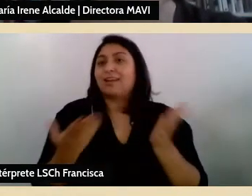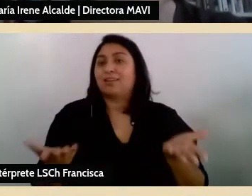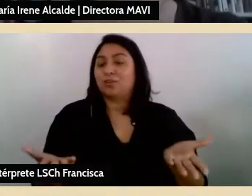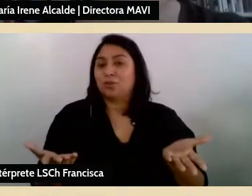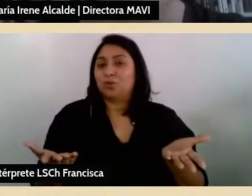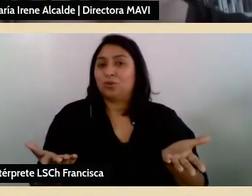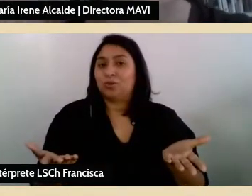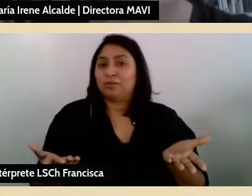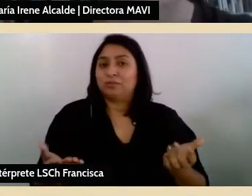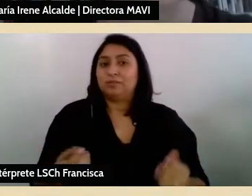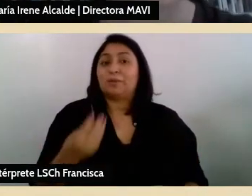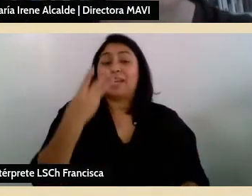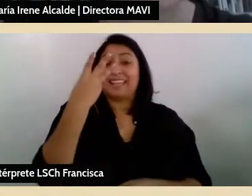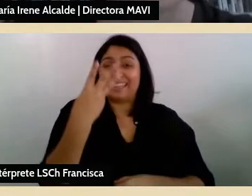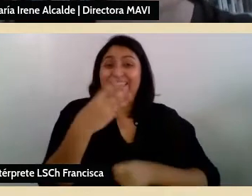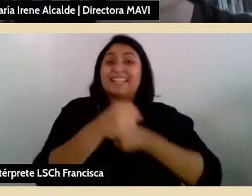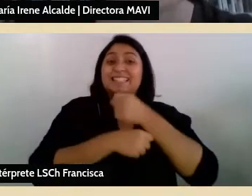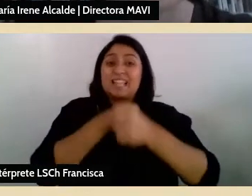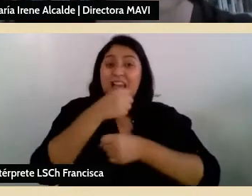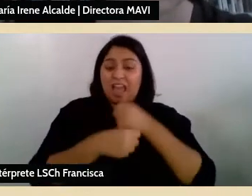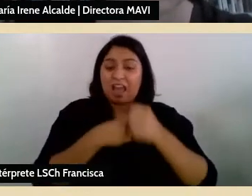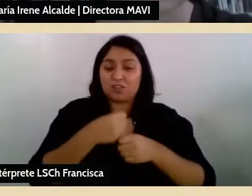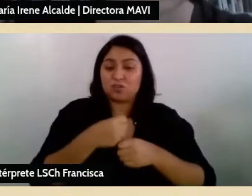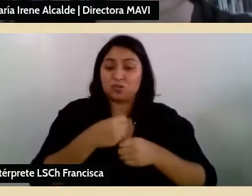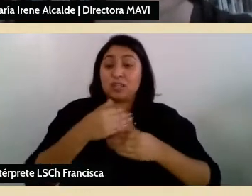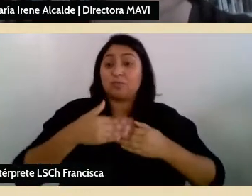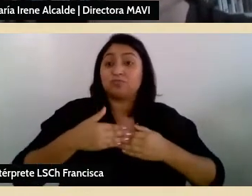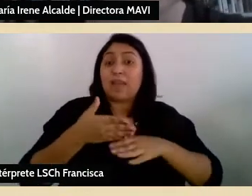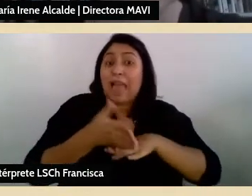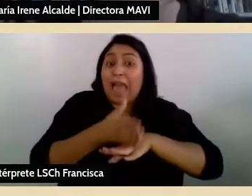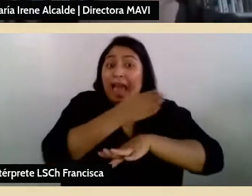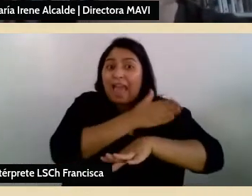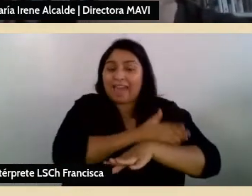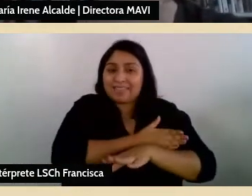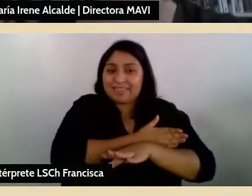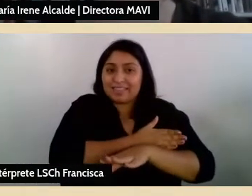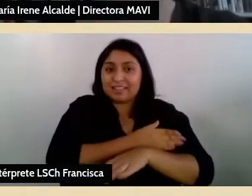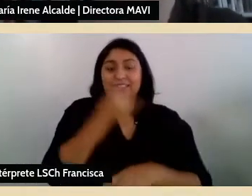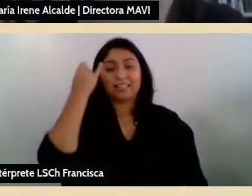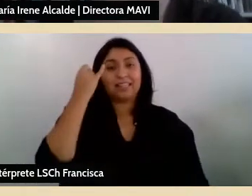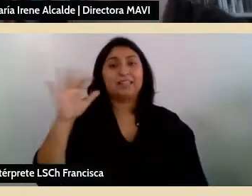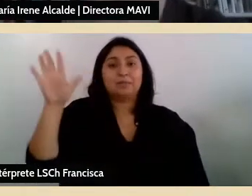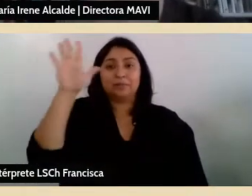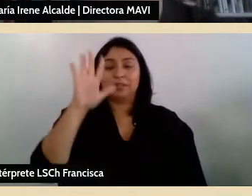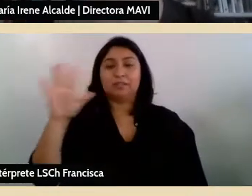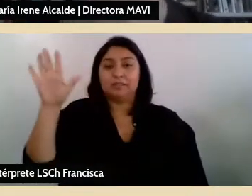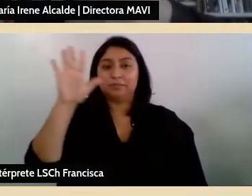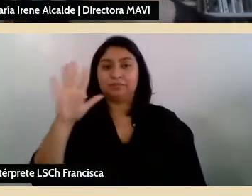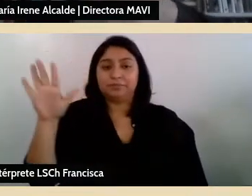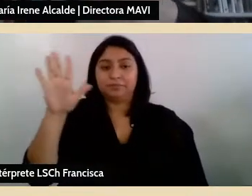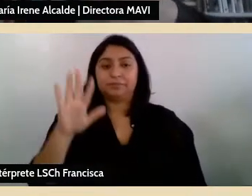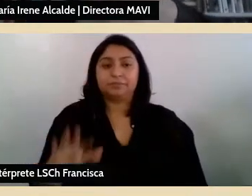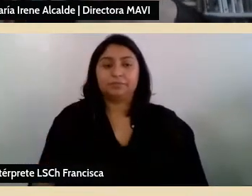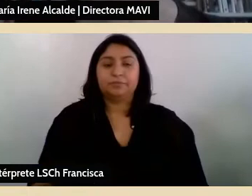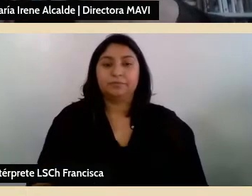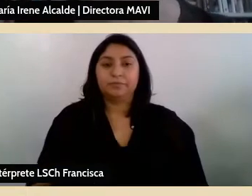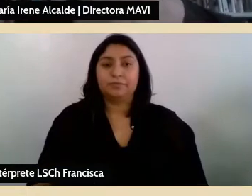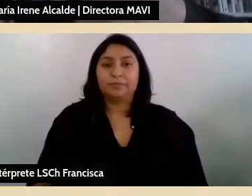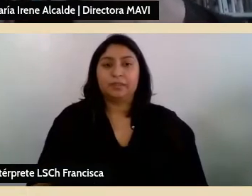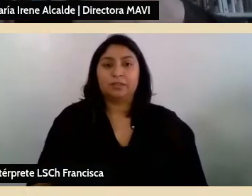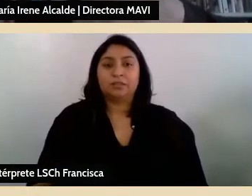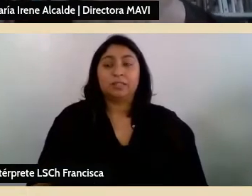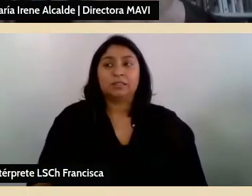para 3 años adelantados. Imagínate lo que significa eso. Entonces, toparnos con